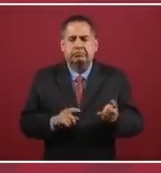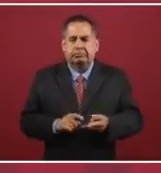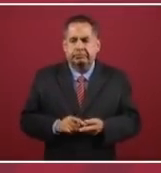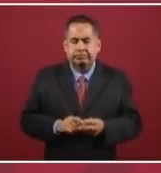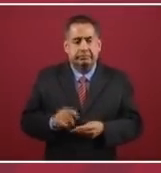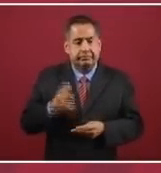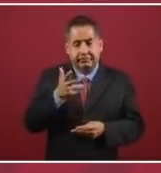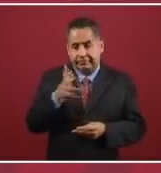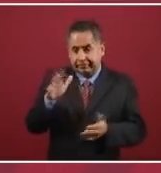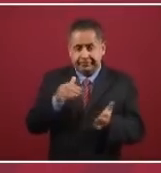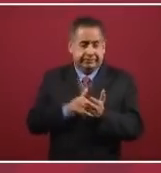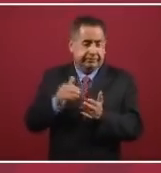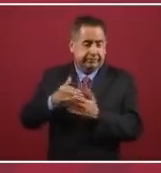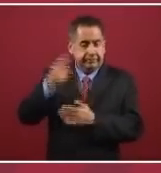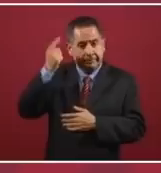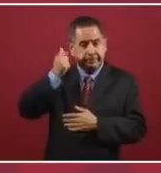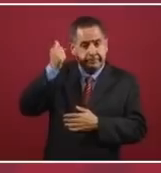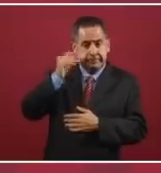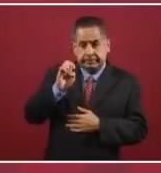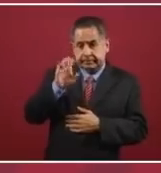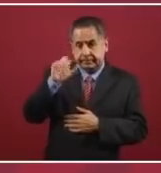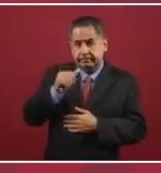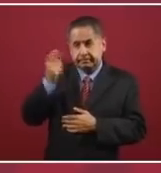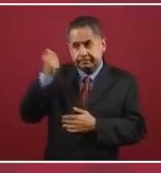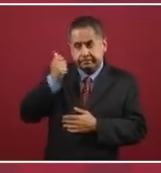10 millones de becas,